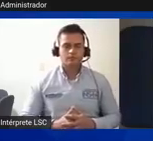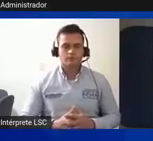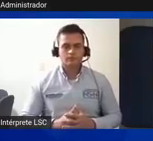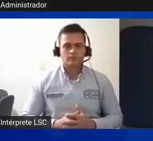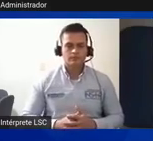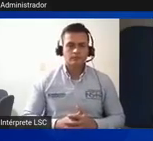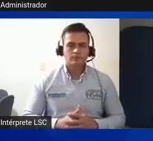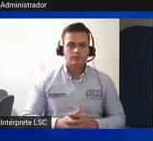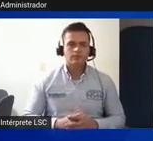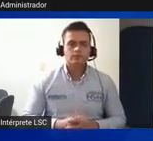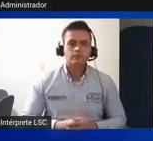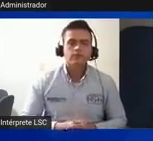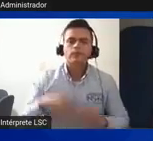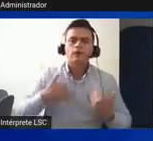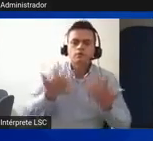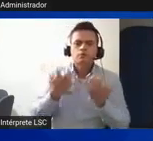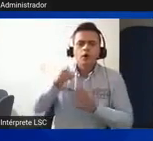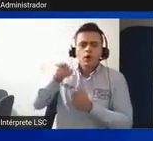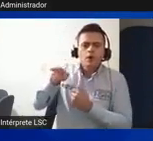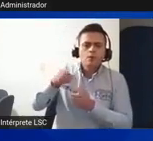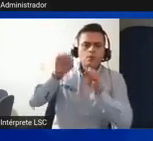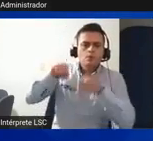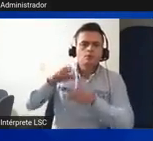Yo creo que Cristian puede contestar eso porque, digamos...